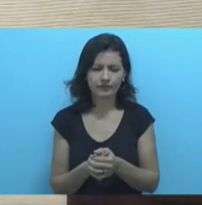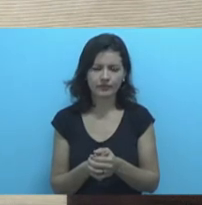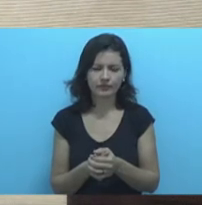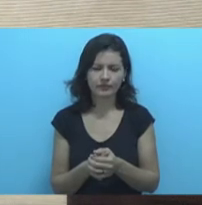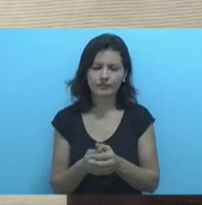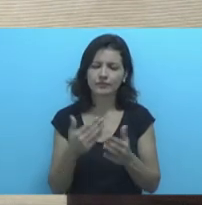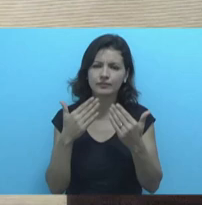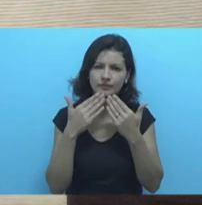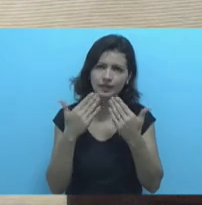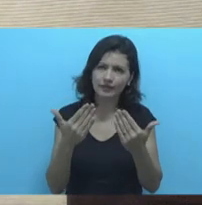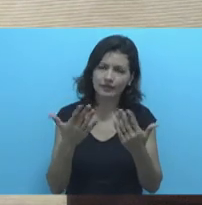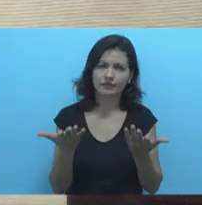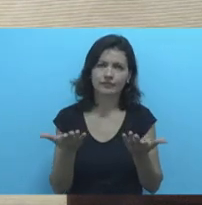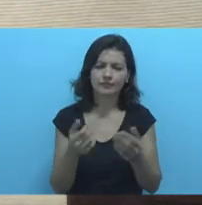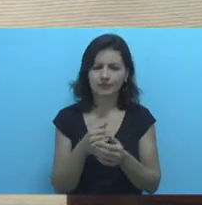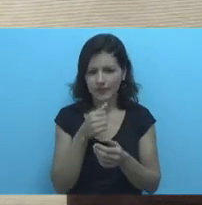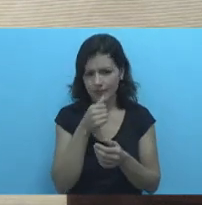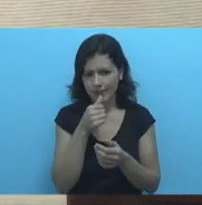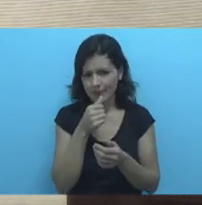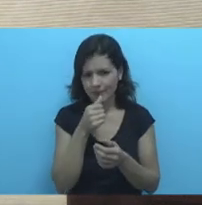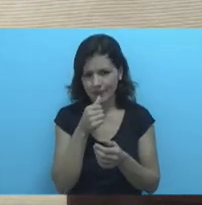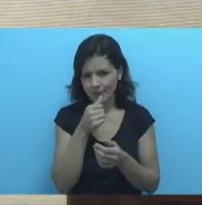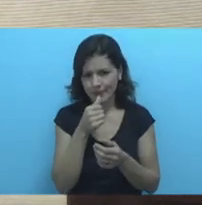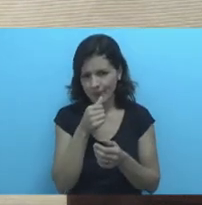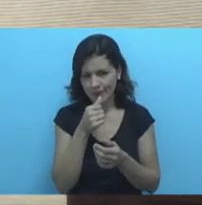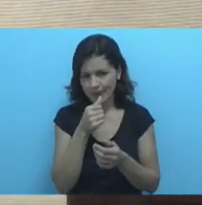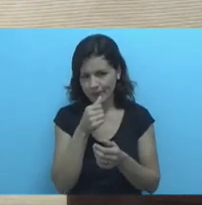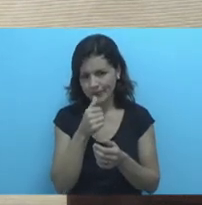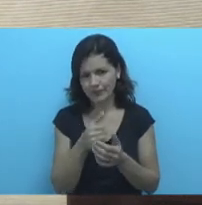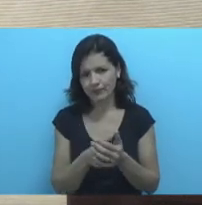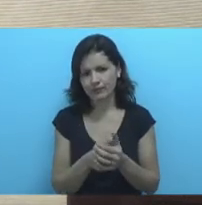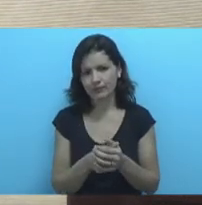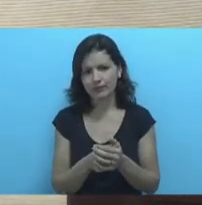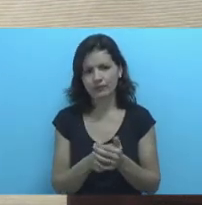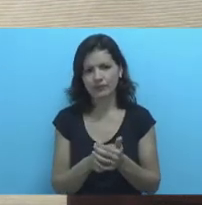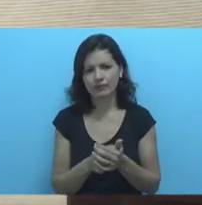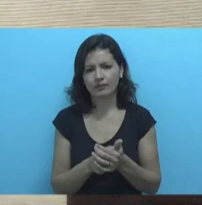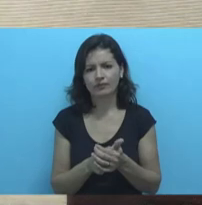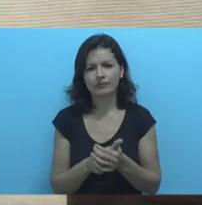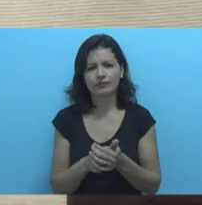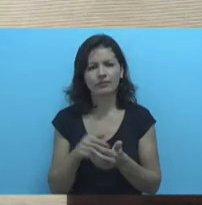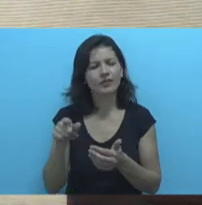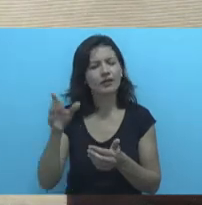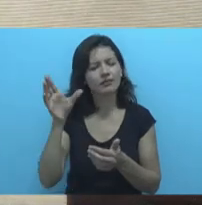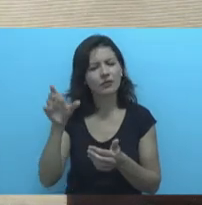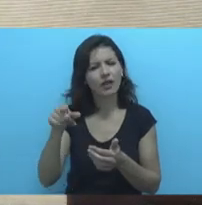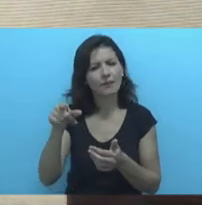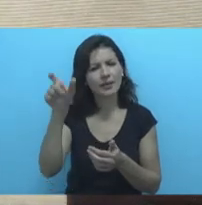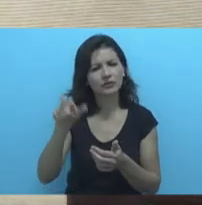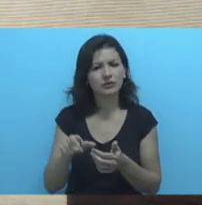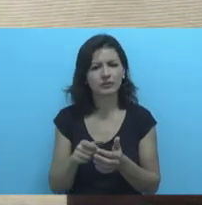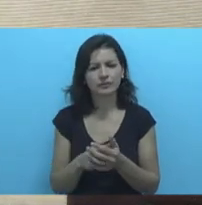Gracias, claro que sí. No conozco, así como él... Se dice ahora y se recuerda que debe ser de las pocas personas,